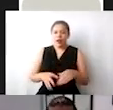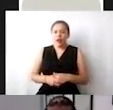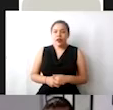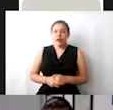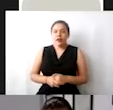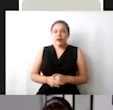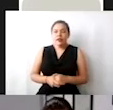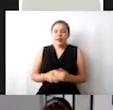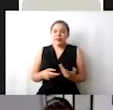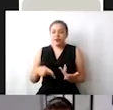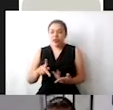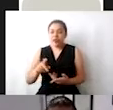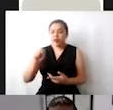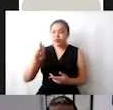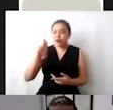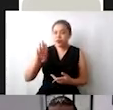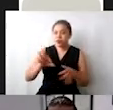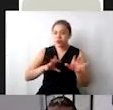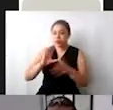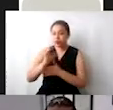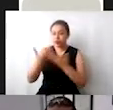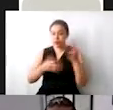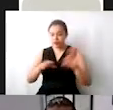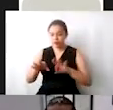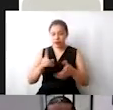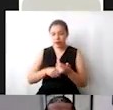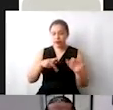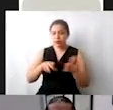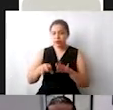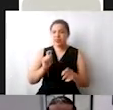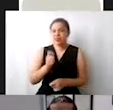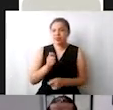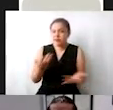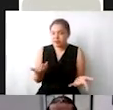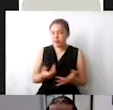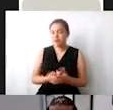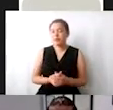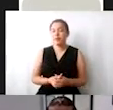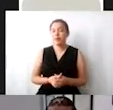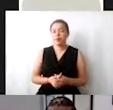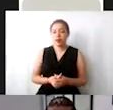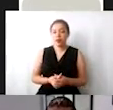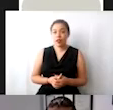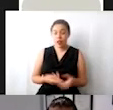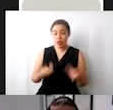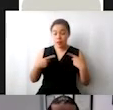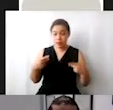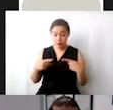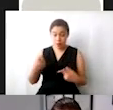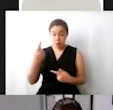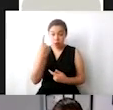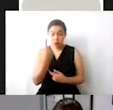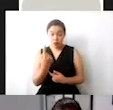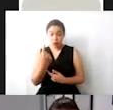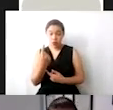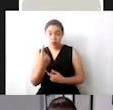pero ¿qué es la subcontratación de personal? La definición es que se entiende cuando una persona física o moral proporciona o pone a